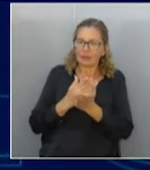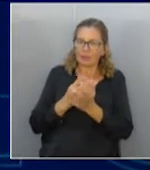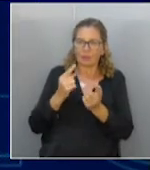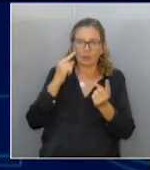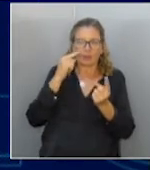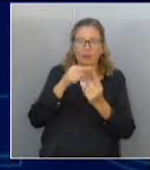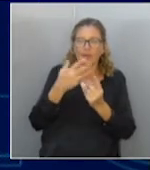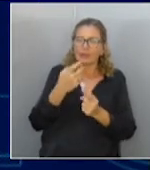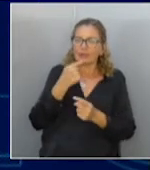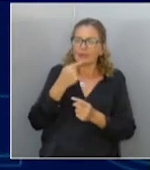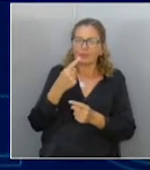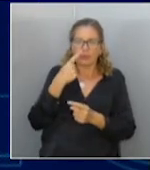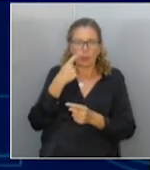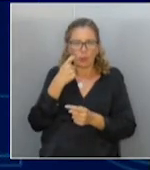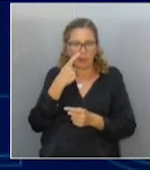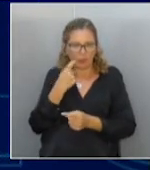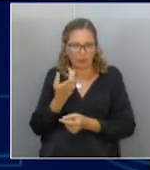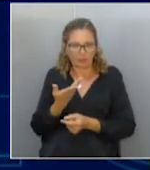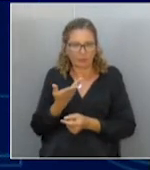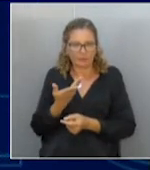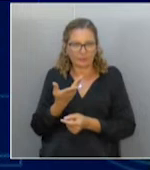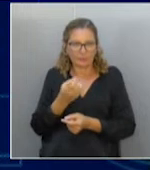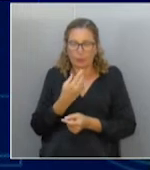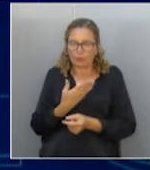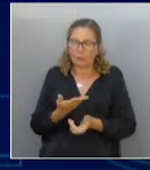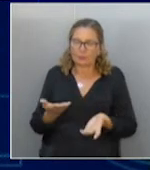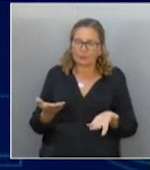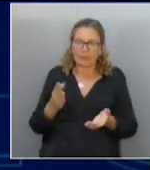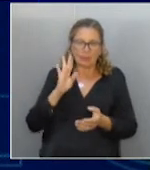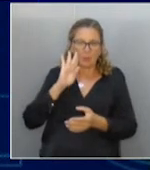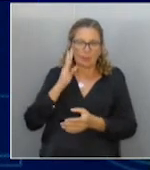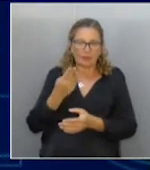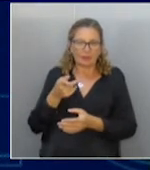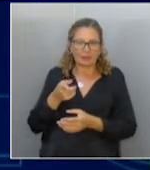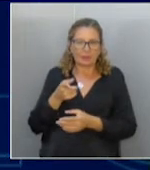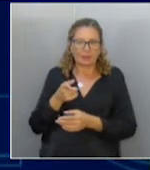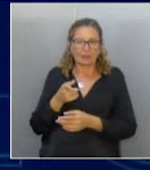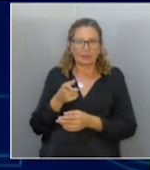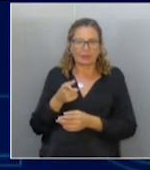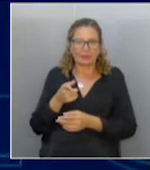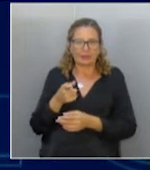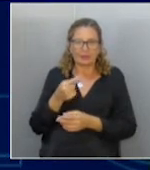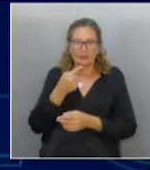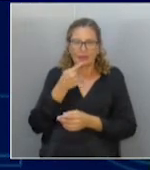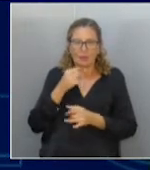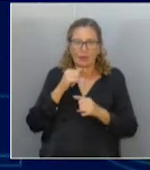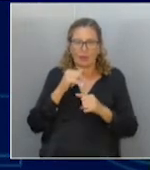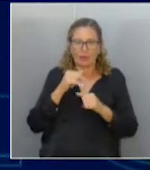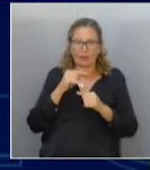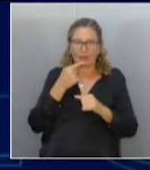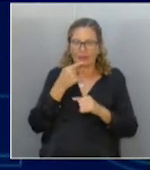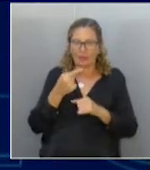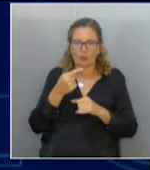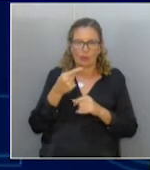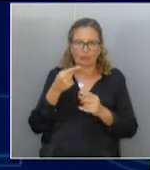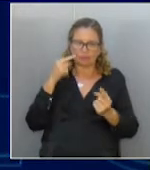qué decirle a los varones. Entonces está como que nos parecía que era por ahí y le dirigimos el mensaje directamente. O sea,